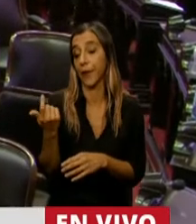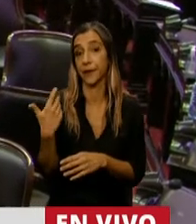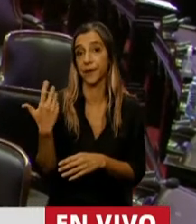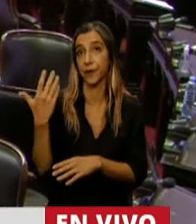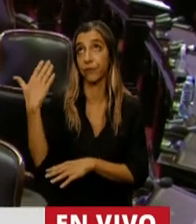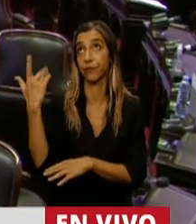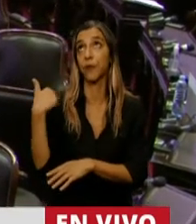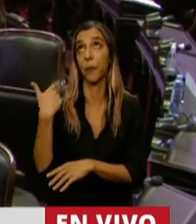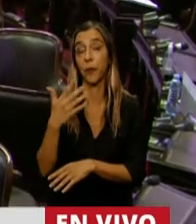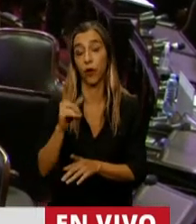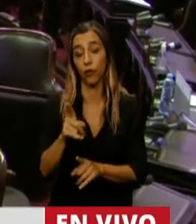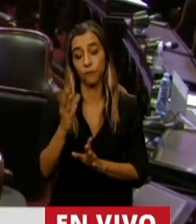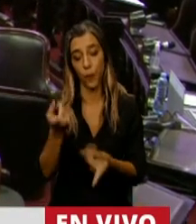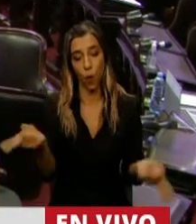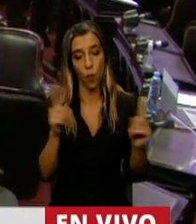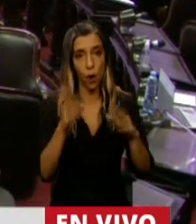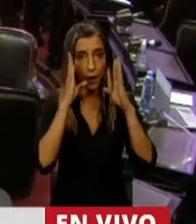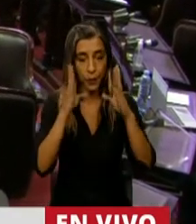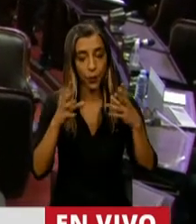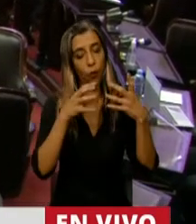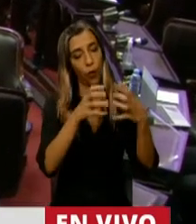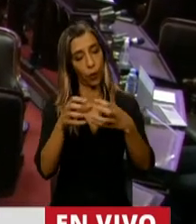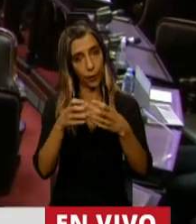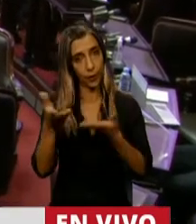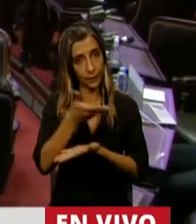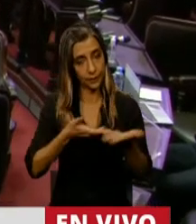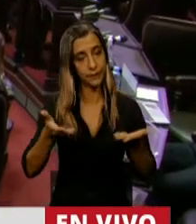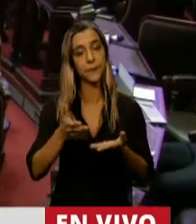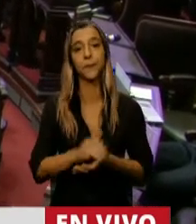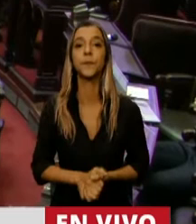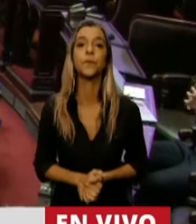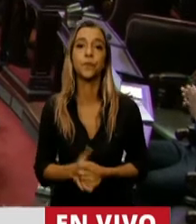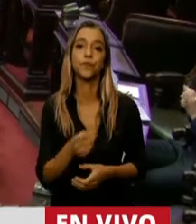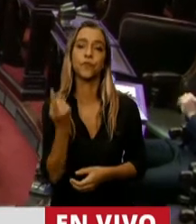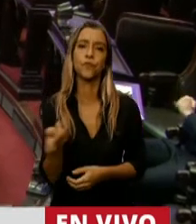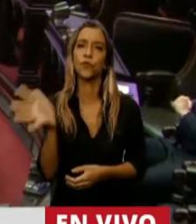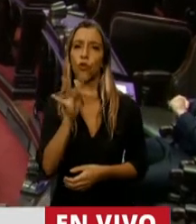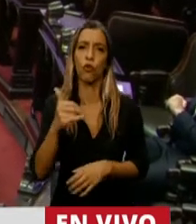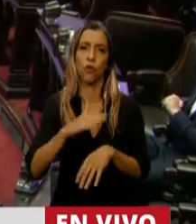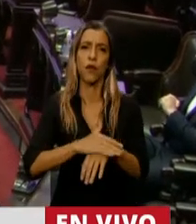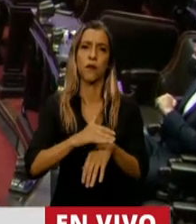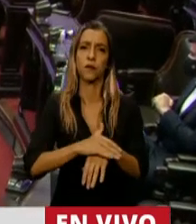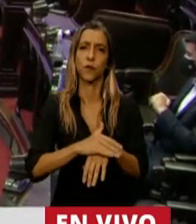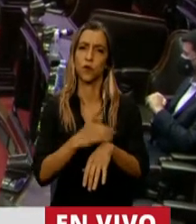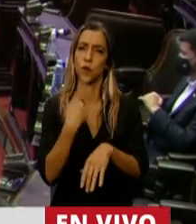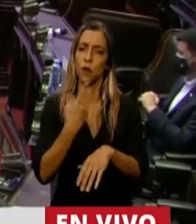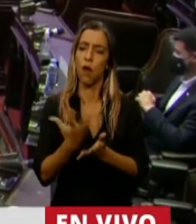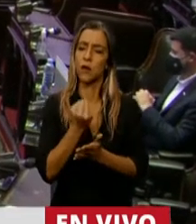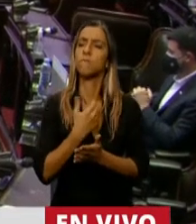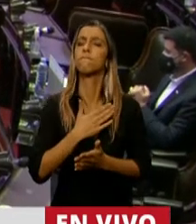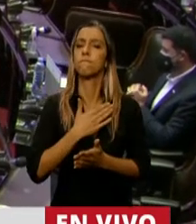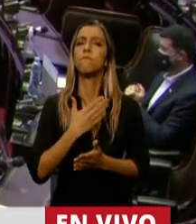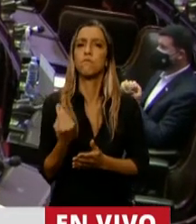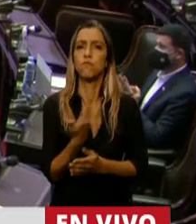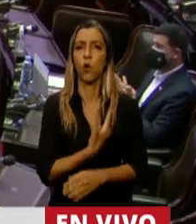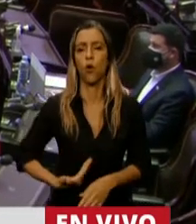pero vamos a hacer lo posible. Nos hacemos todos los días cargo de cada decisión que toma nuestro